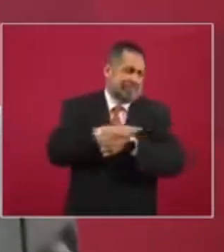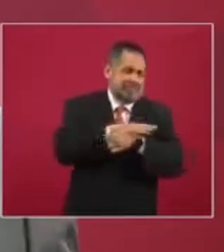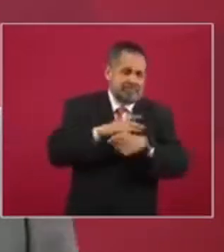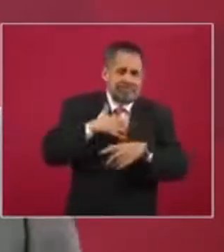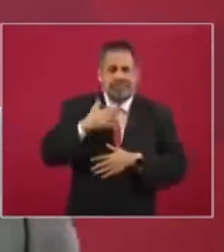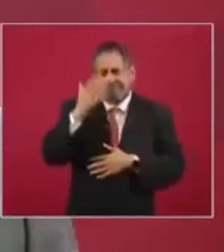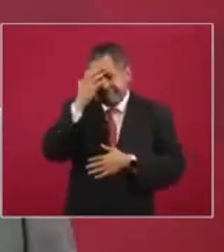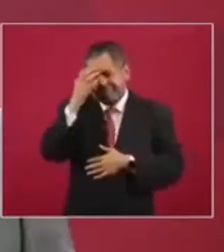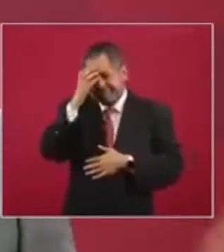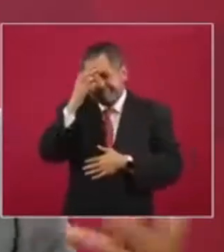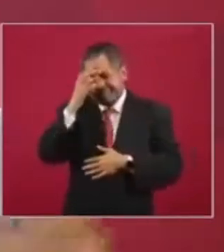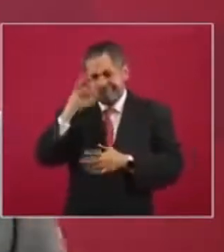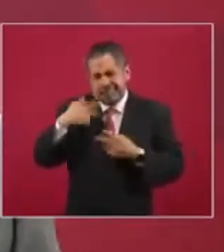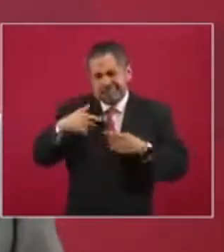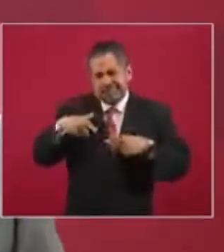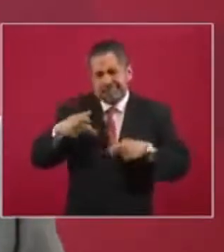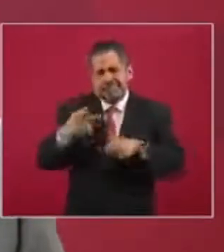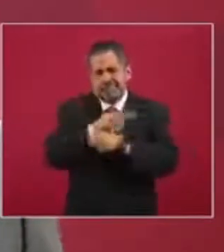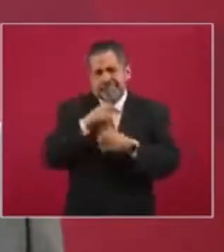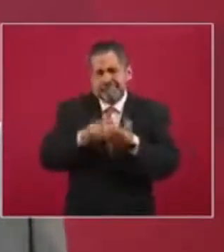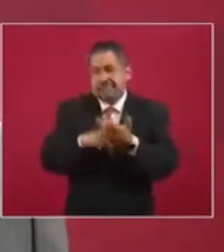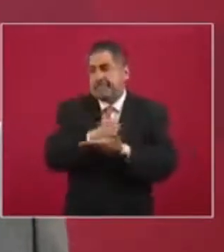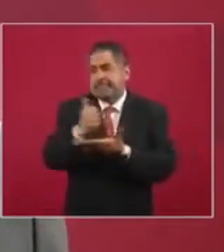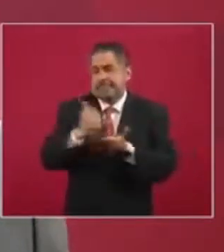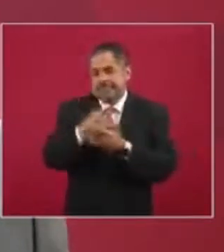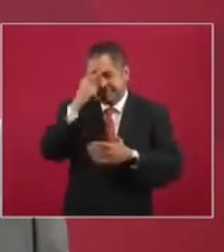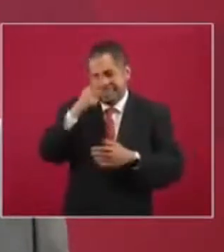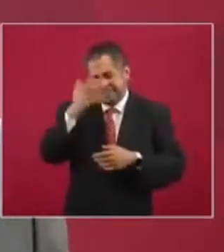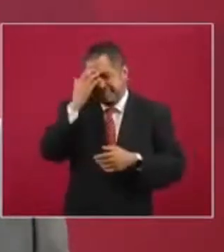Conozco lo que pasa aquí en la capital,